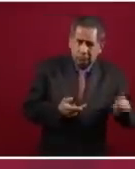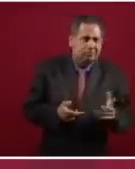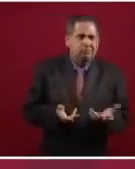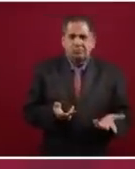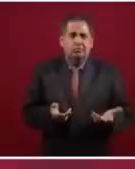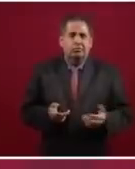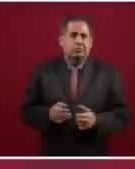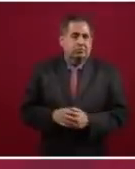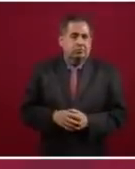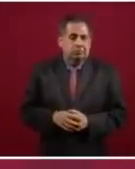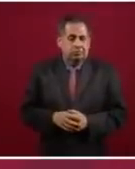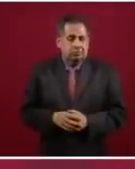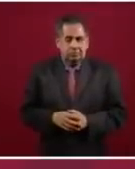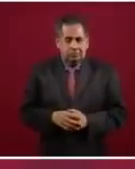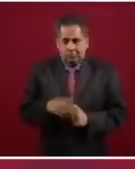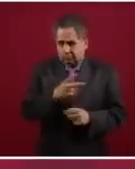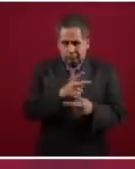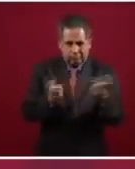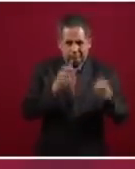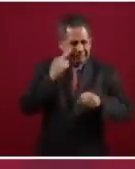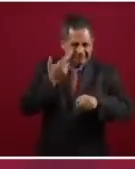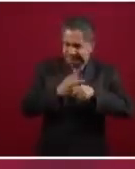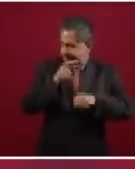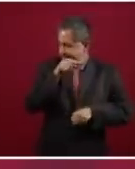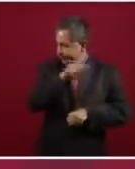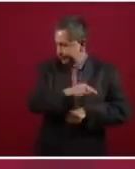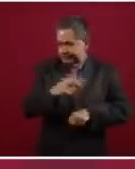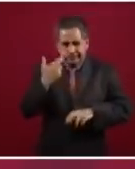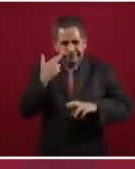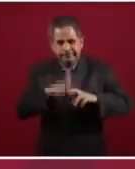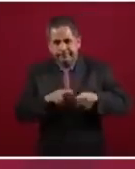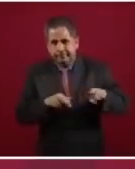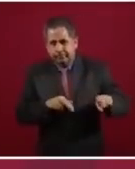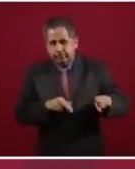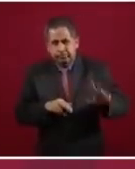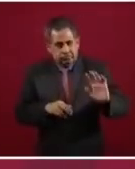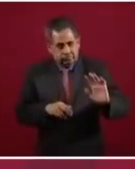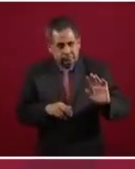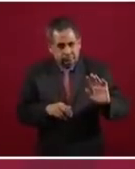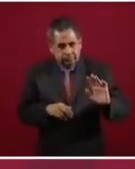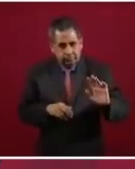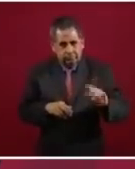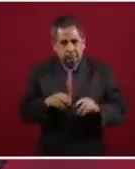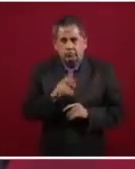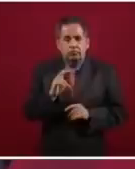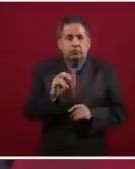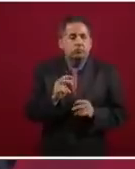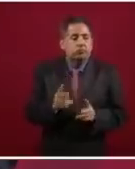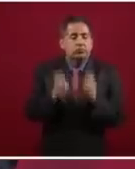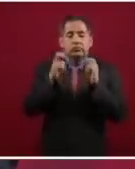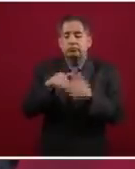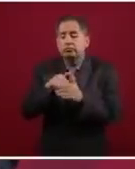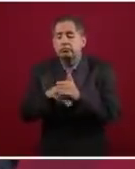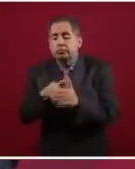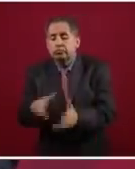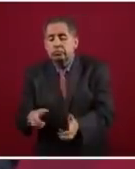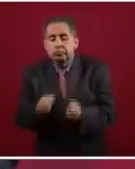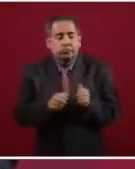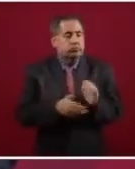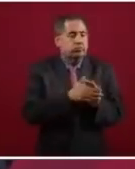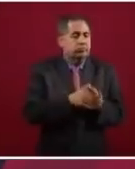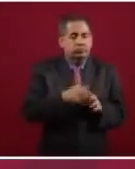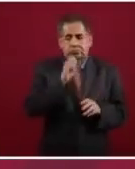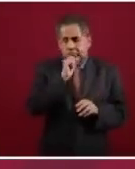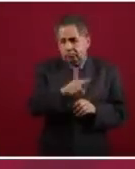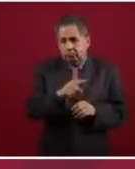Entonces, el ratero es nada más el que se roba una bolsa en el mercado, el